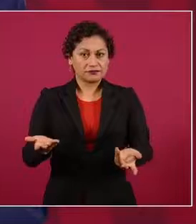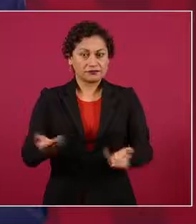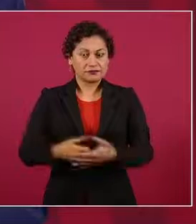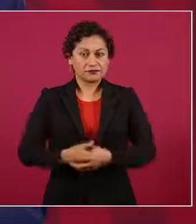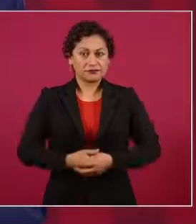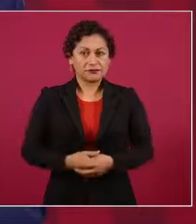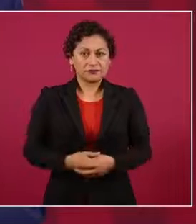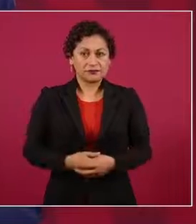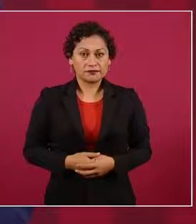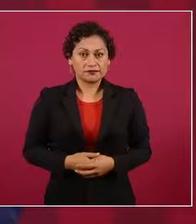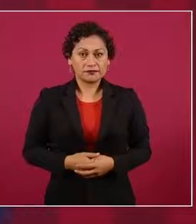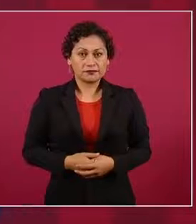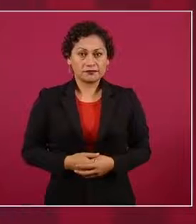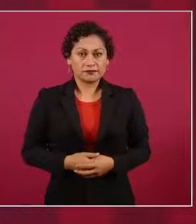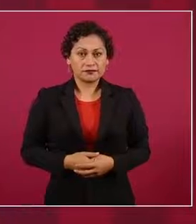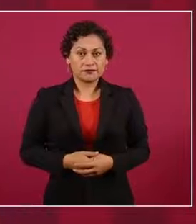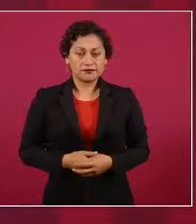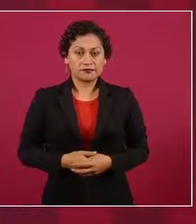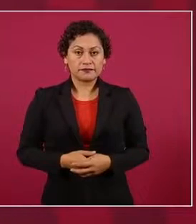Hay